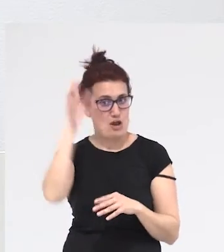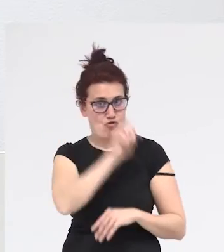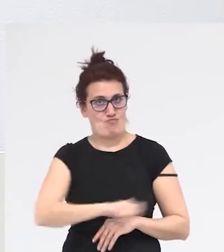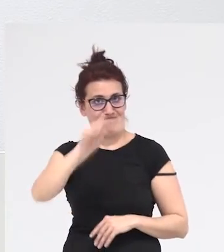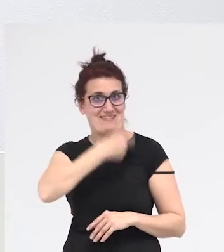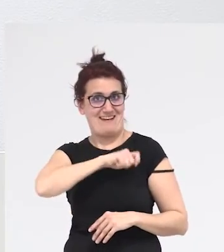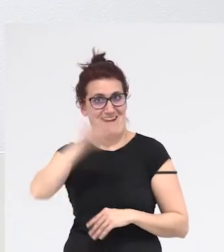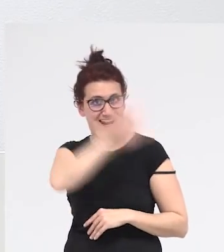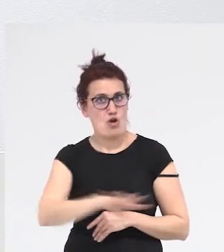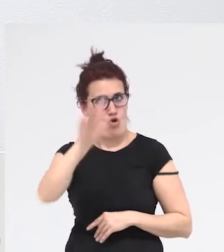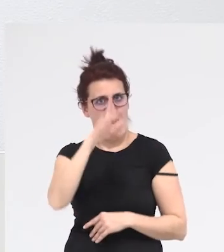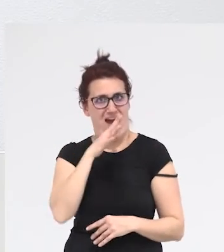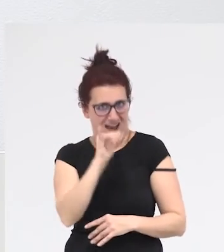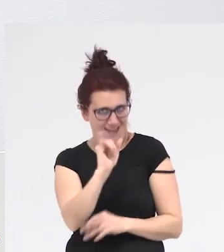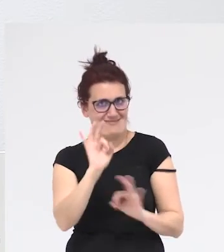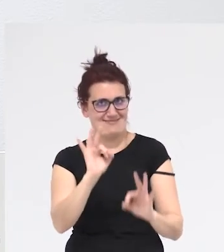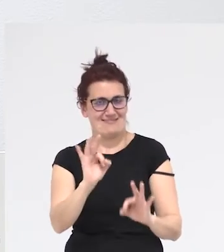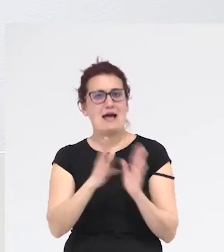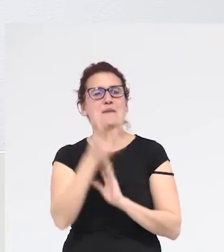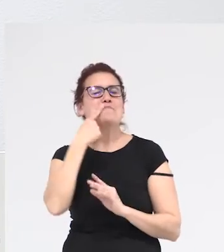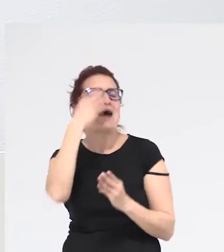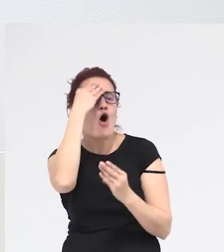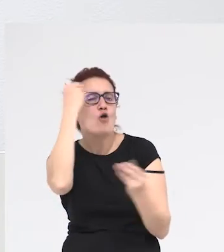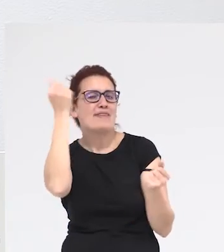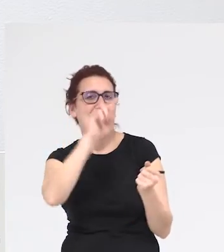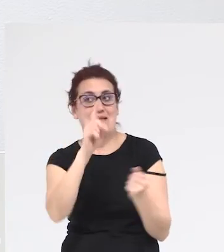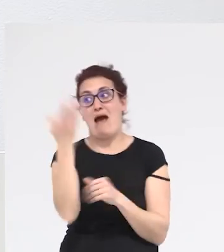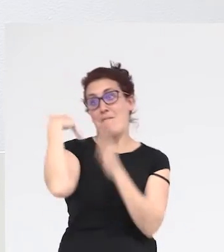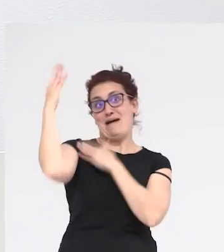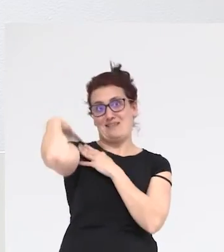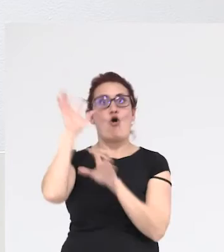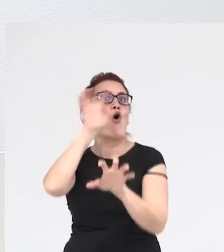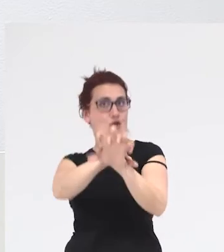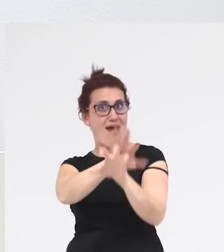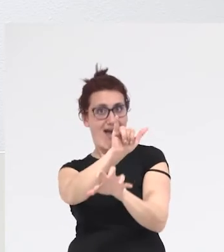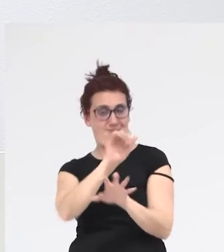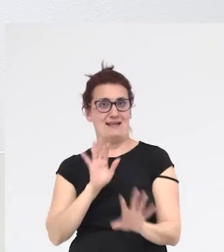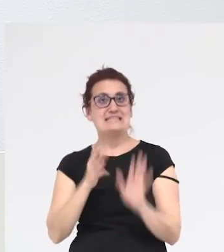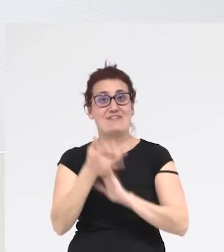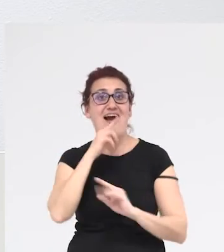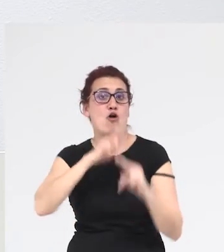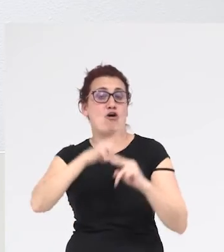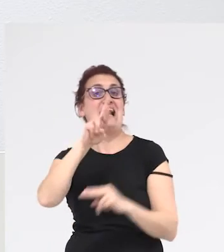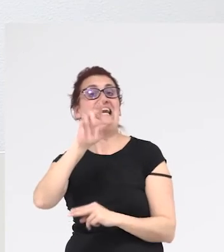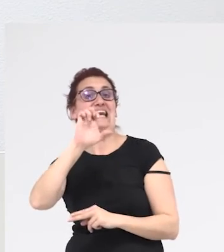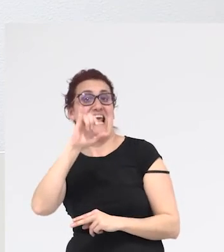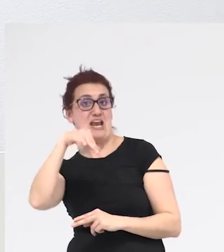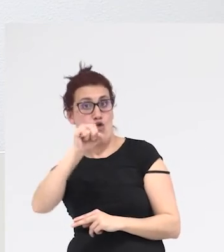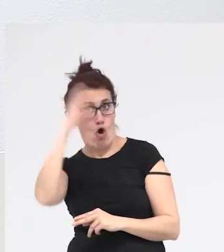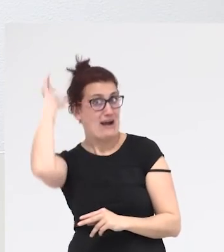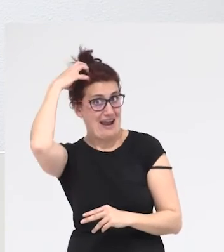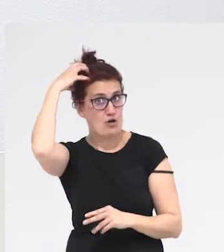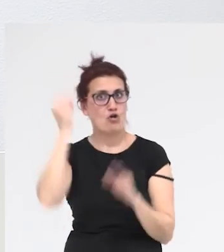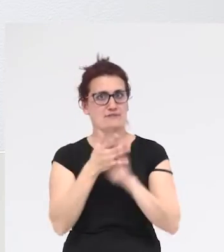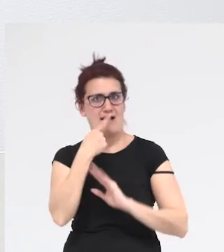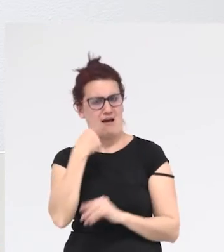existe a día de hoy, y también para no olvidar un pasado colonial de ese reino. O sea, cuando nombro reino, se